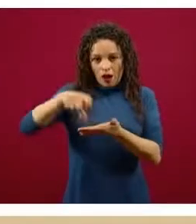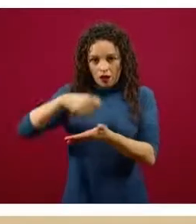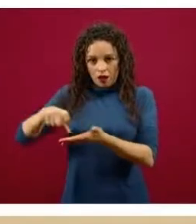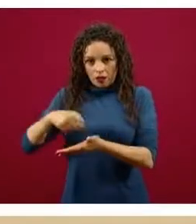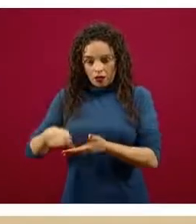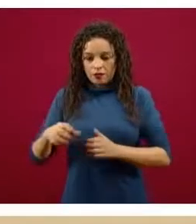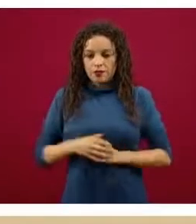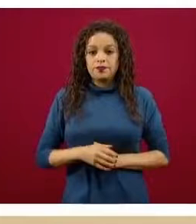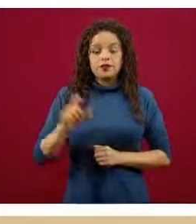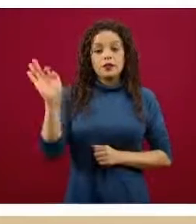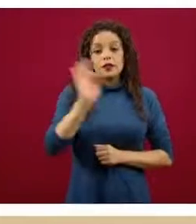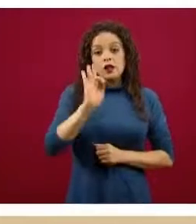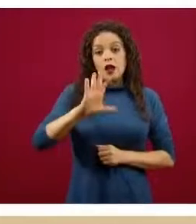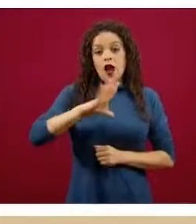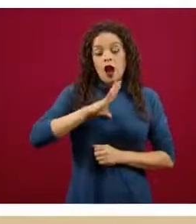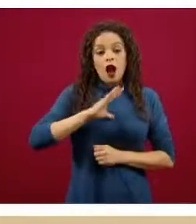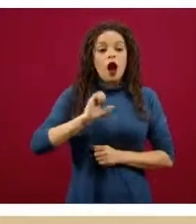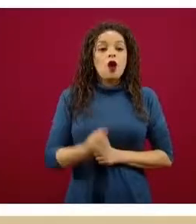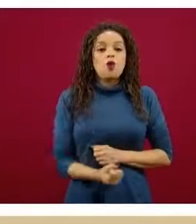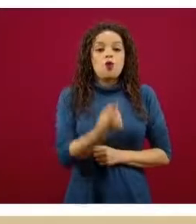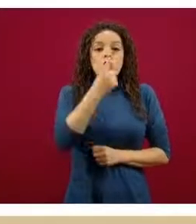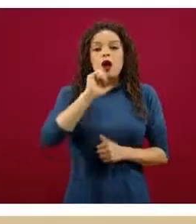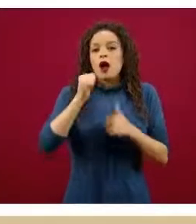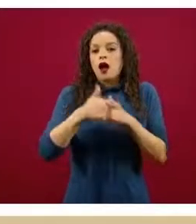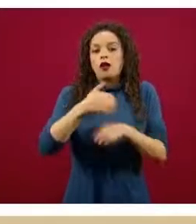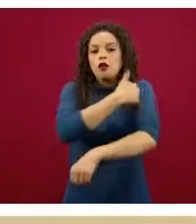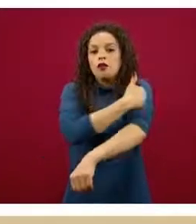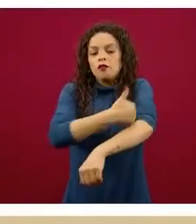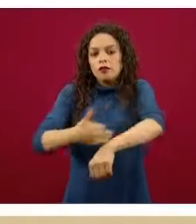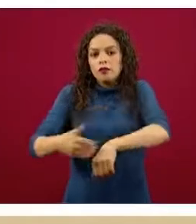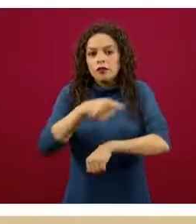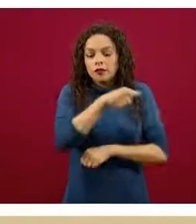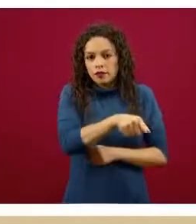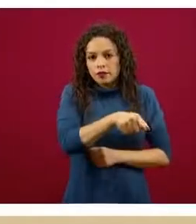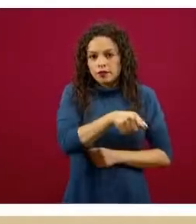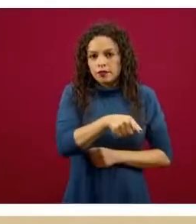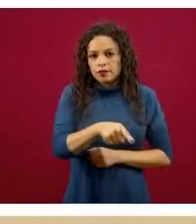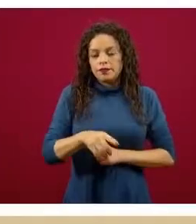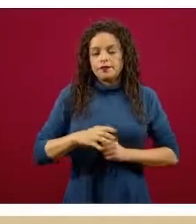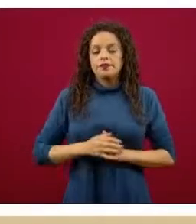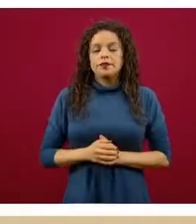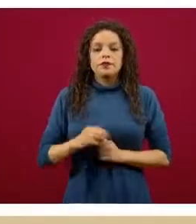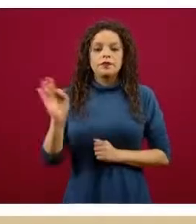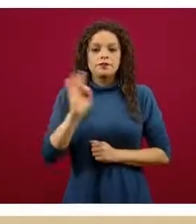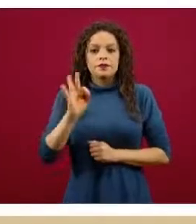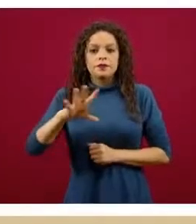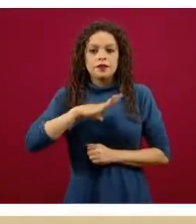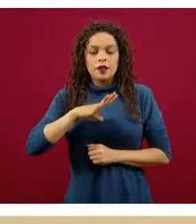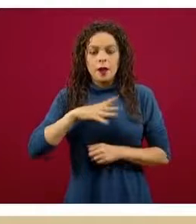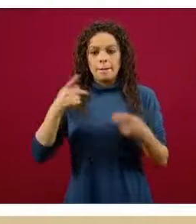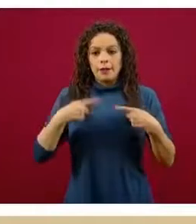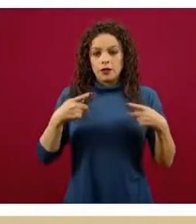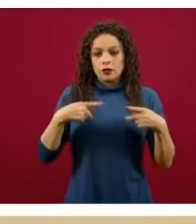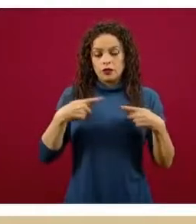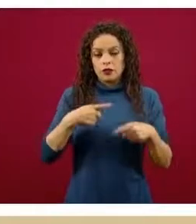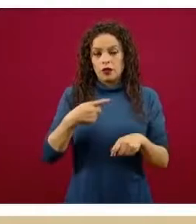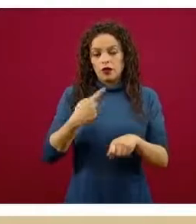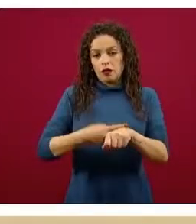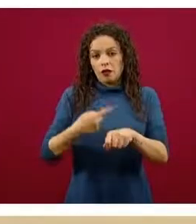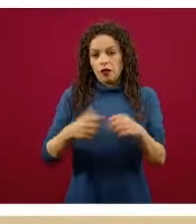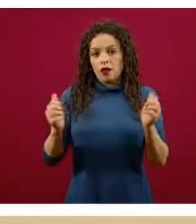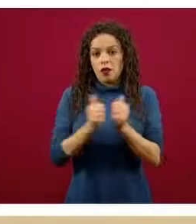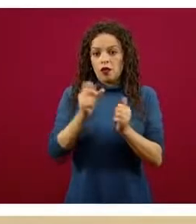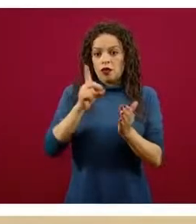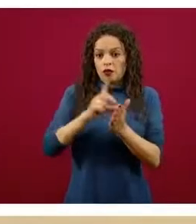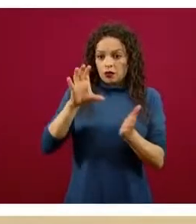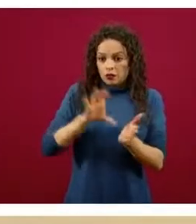por unas características peculiares, como ser familias monoparentales o tener personas que viven con discapacidad y